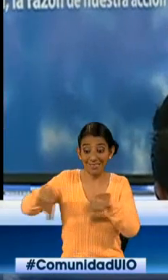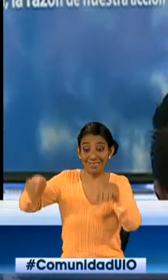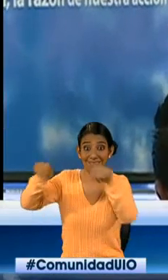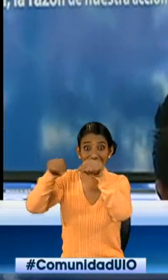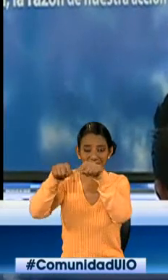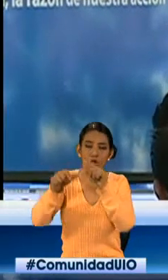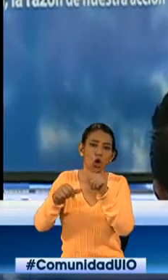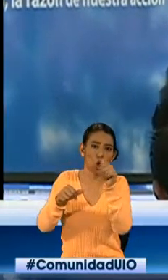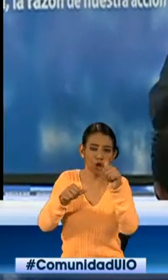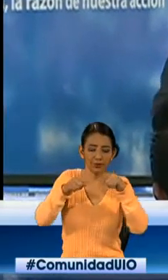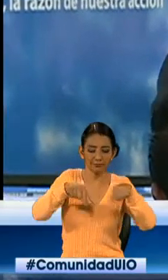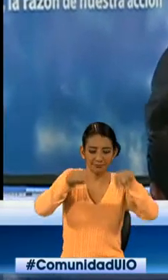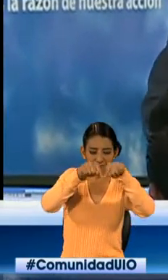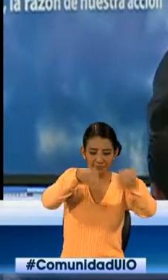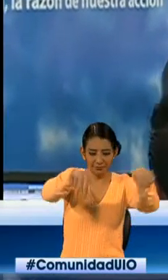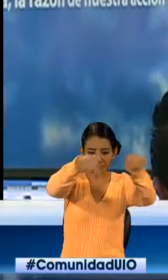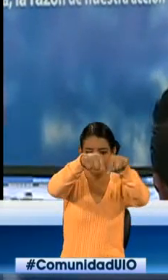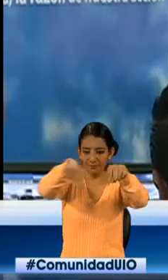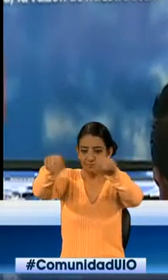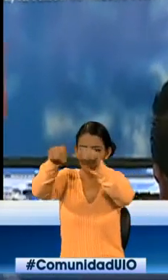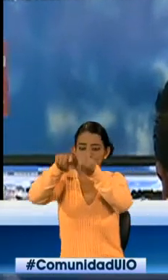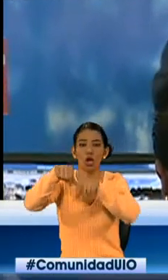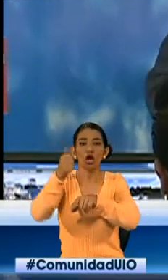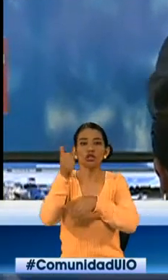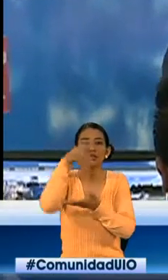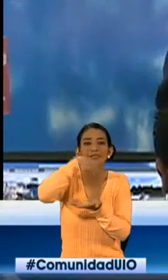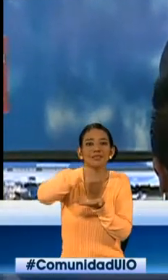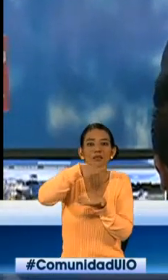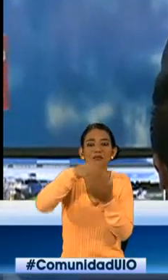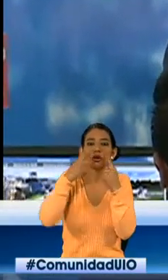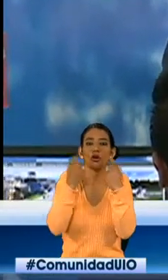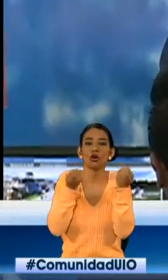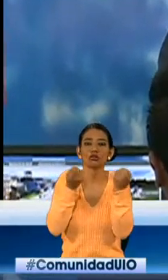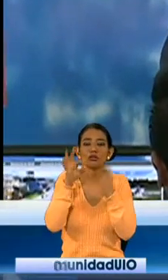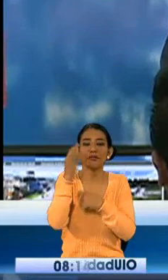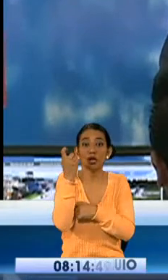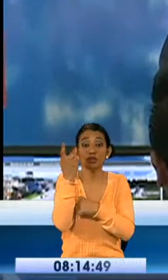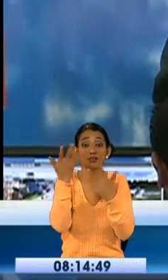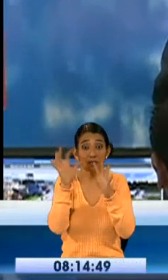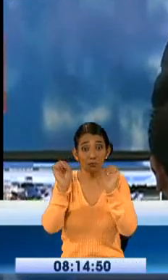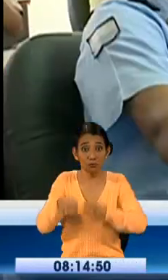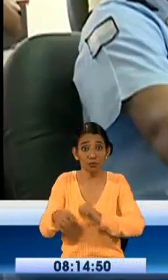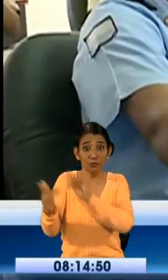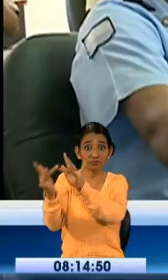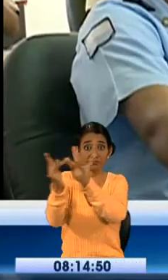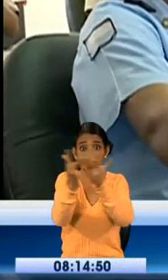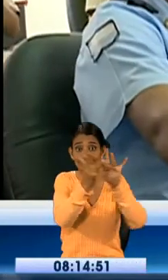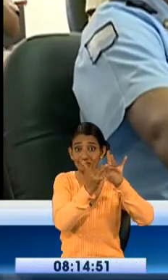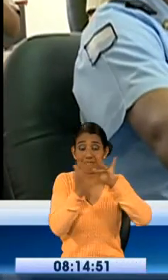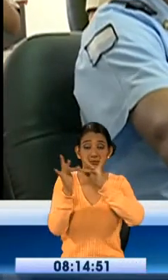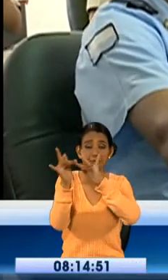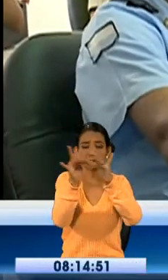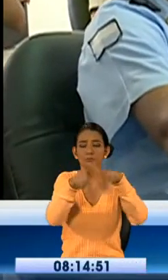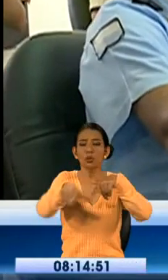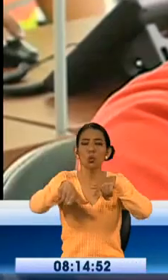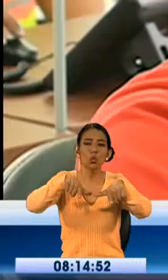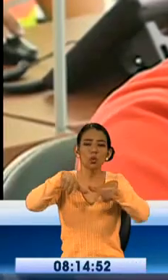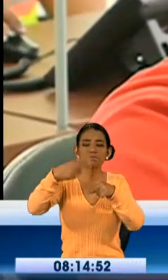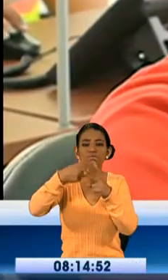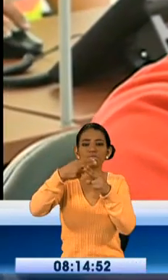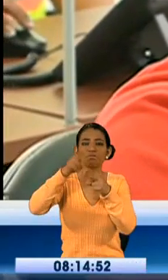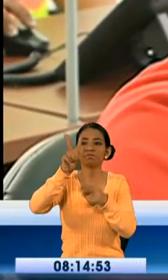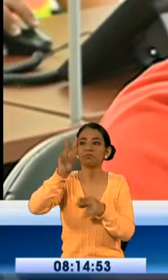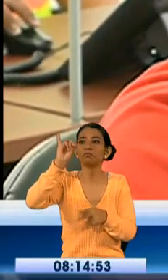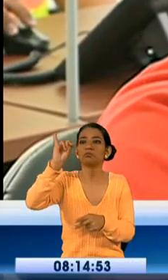otras salas a nivel del país, con los otros centros operativos del ECU 911. En el lugar ubicado en el sector La Victoria, trabajarán